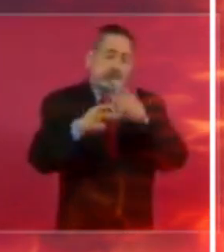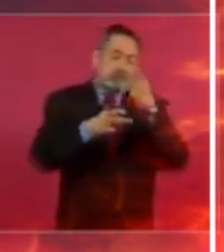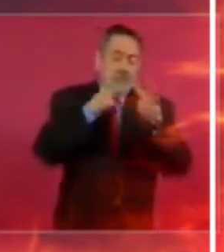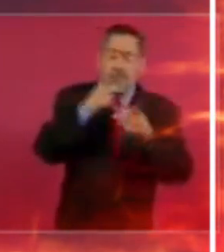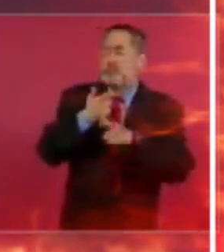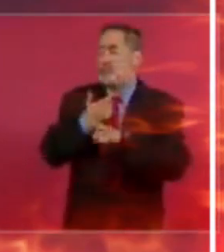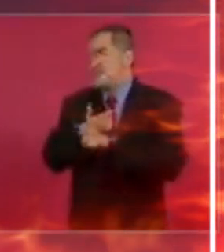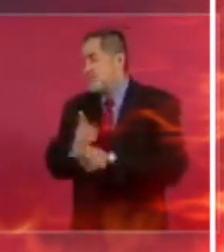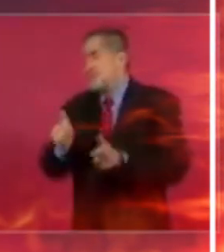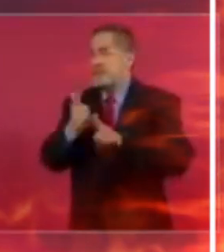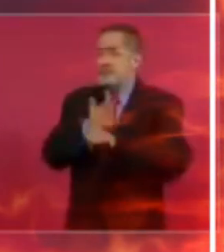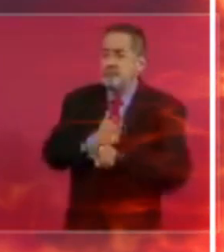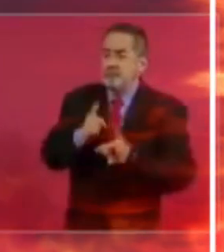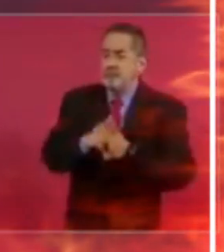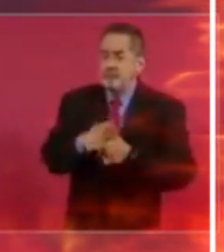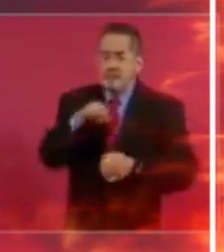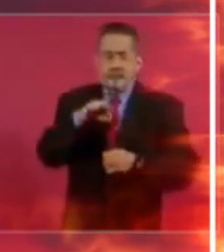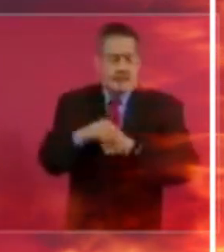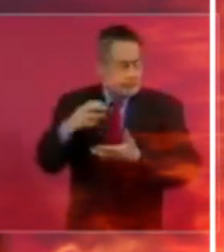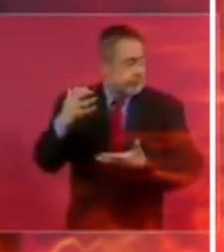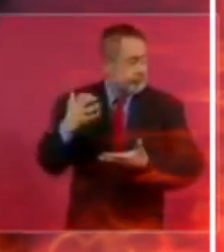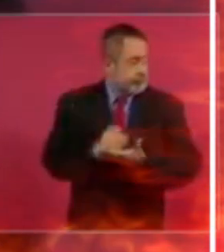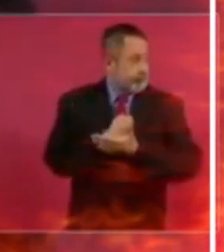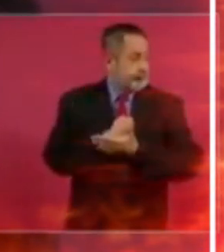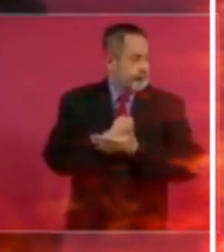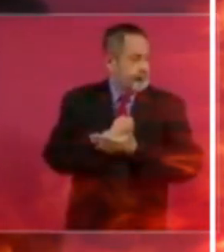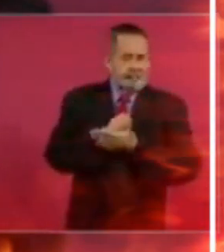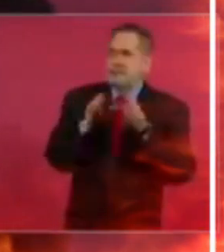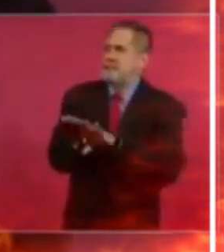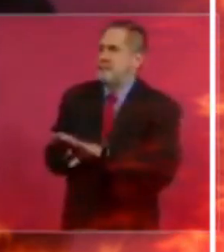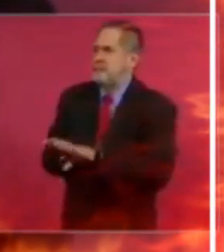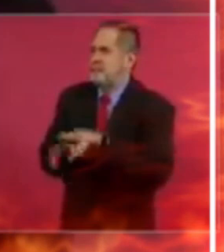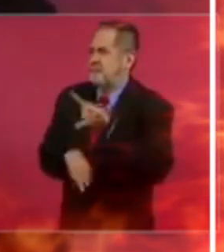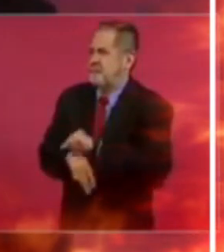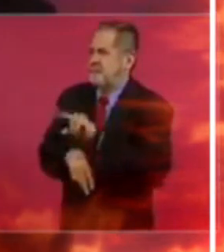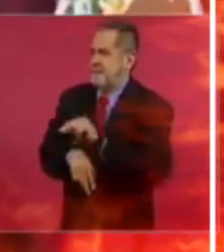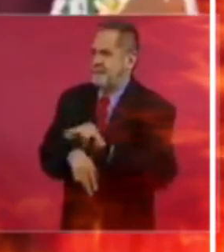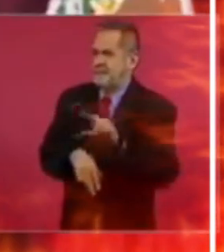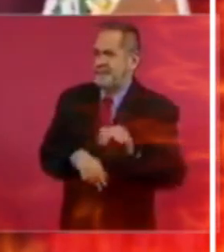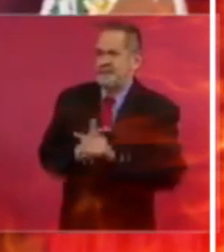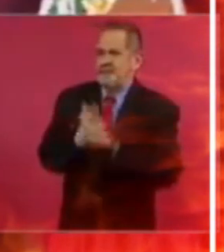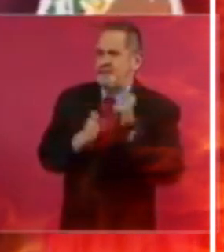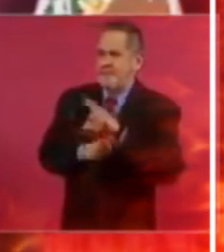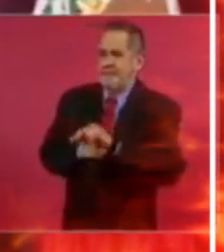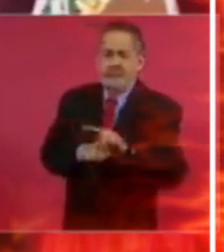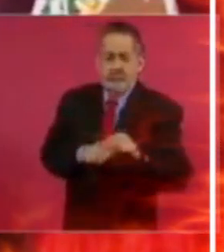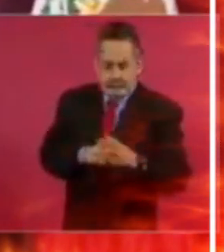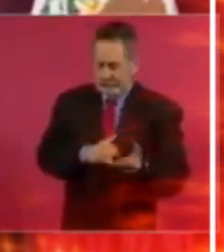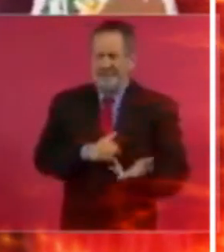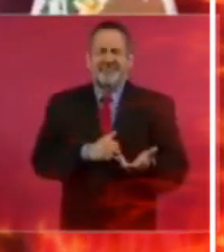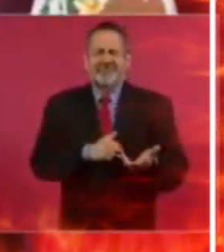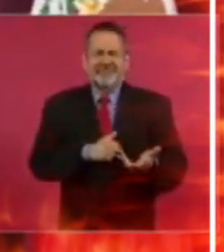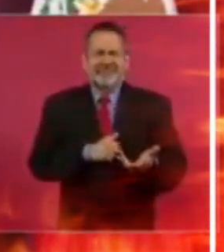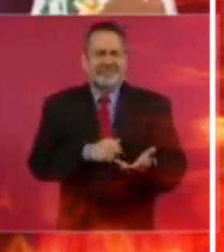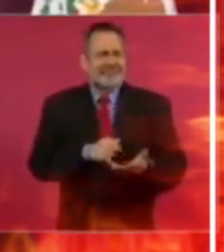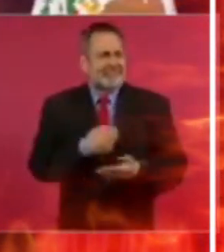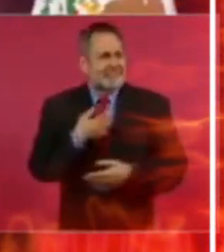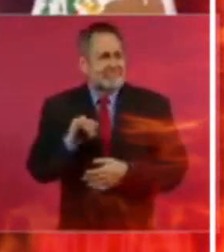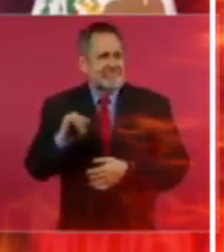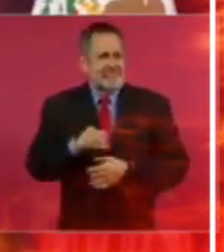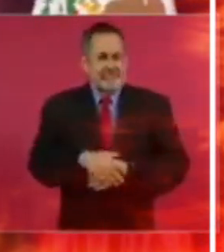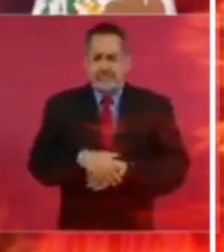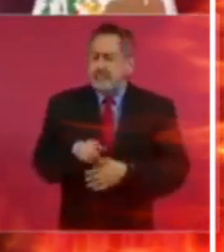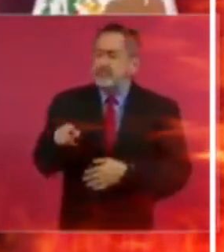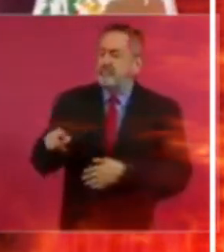está facultado para hablar de política de otros países es el presidente de la República. Él